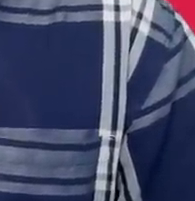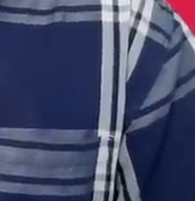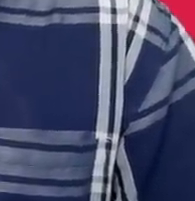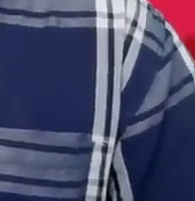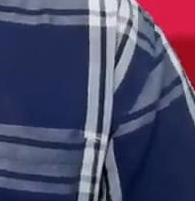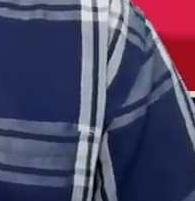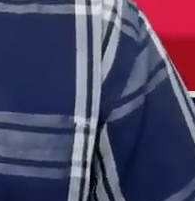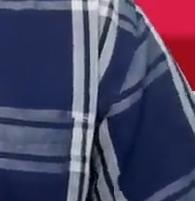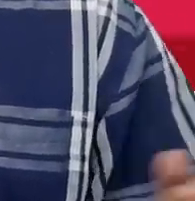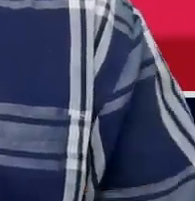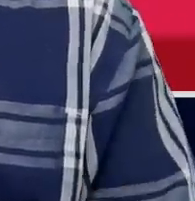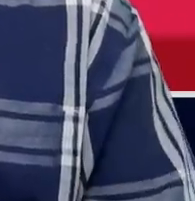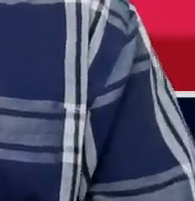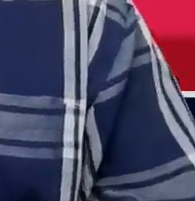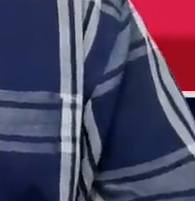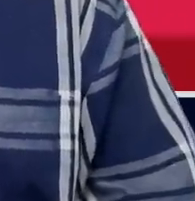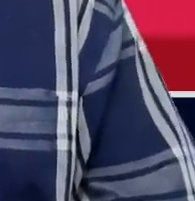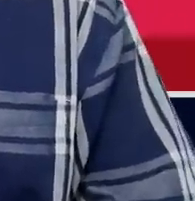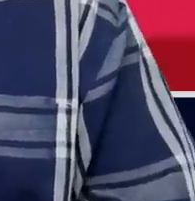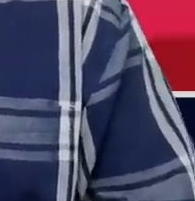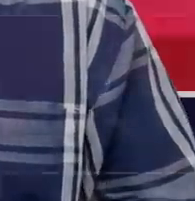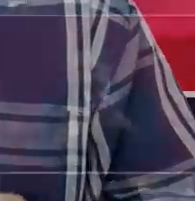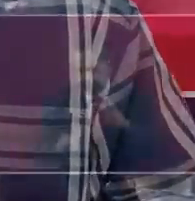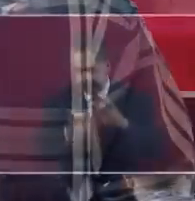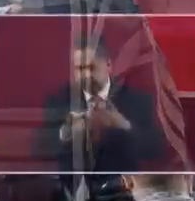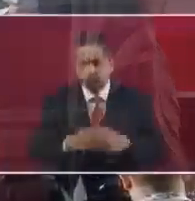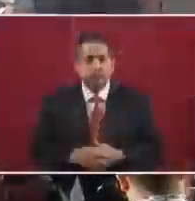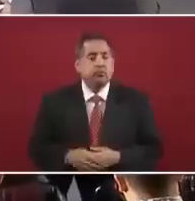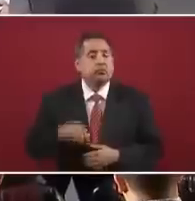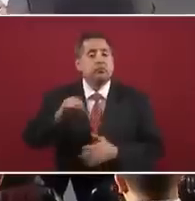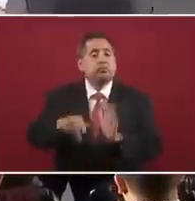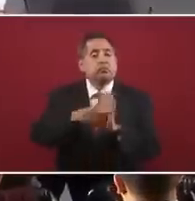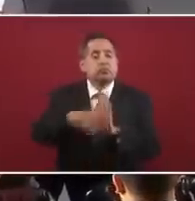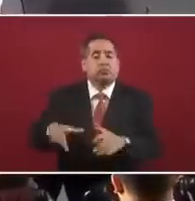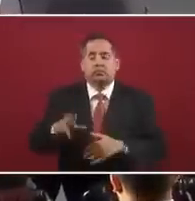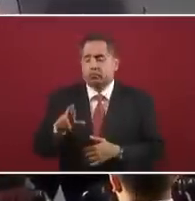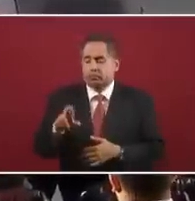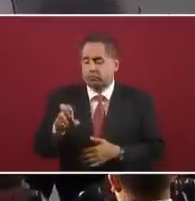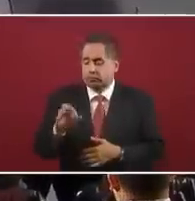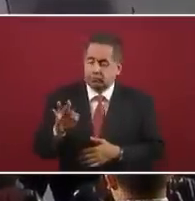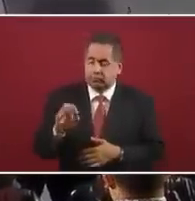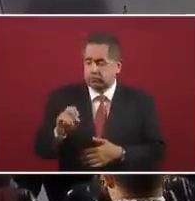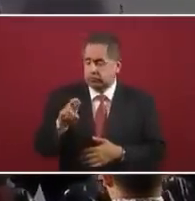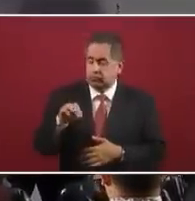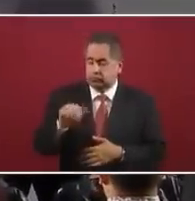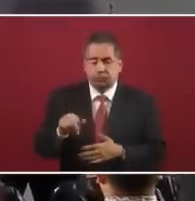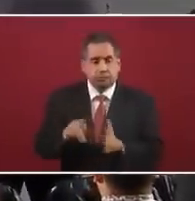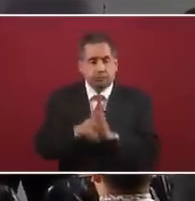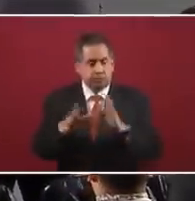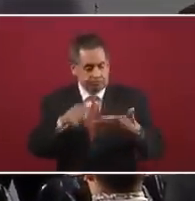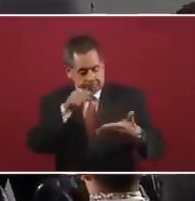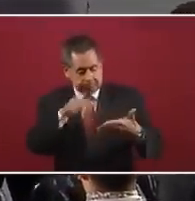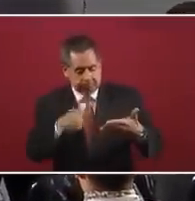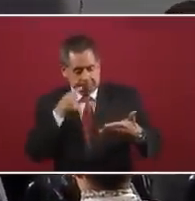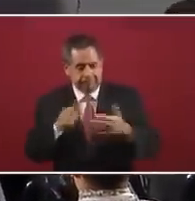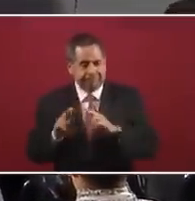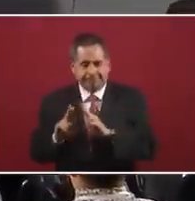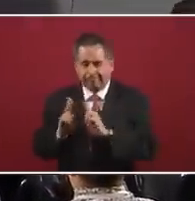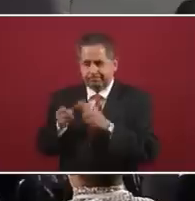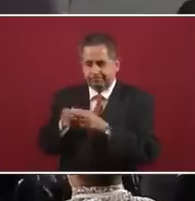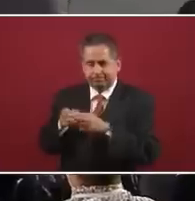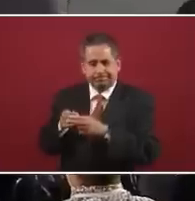este reportaje en particular de reforma par en el periódico reforma aparece que la unidad de inteligencia